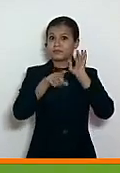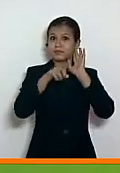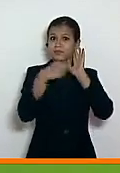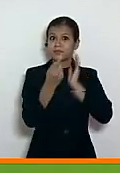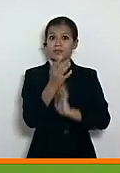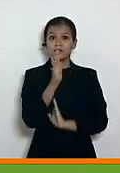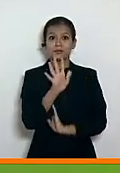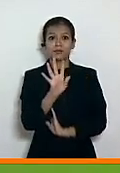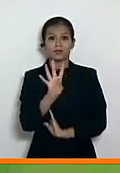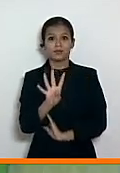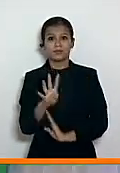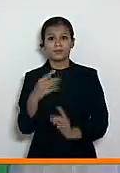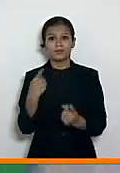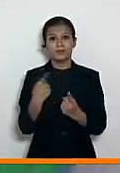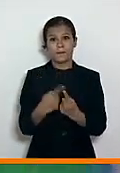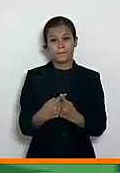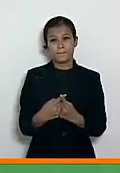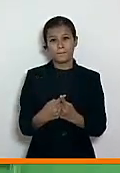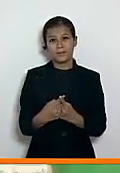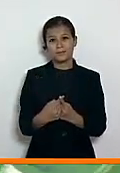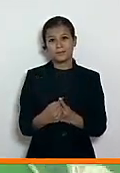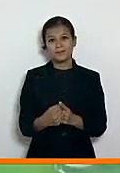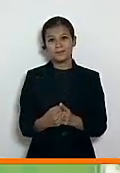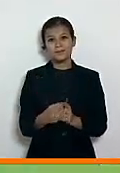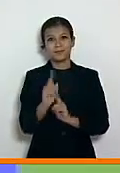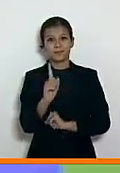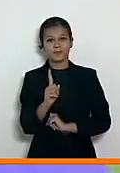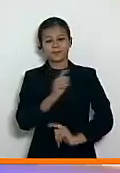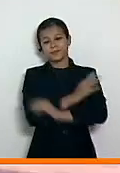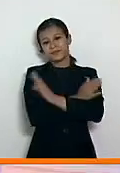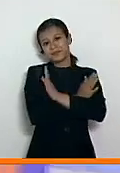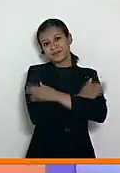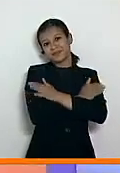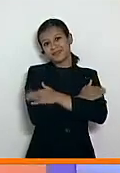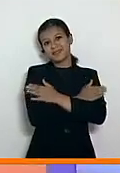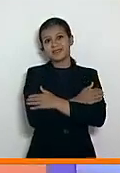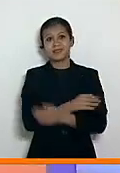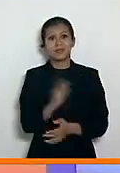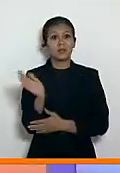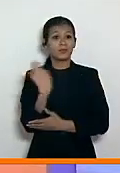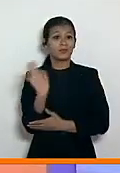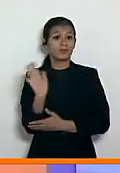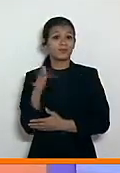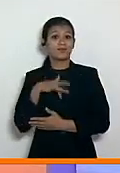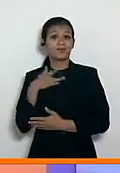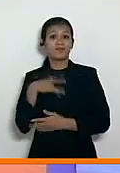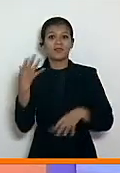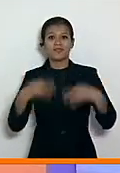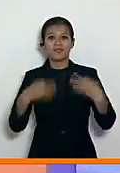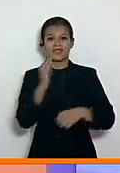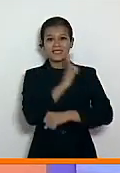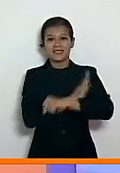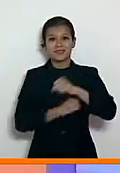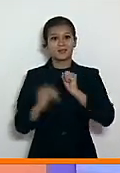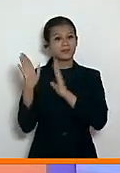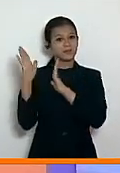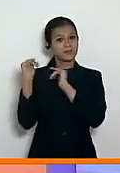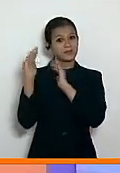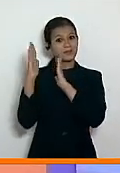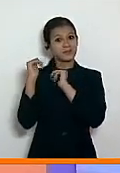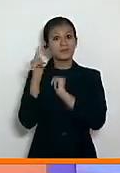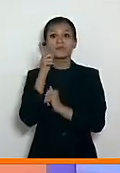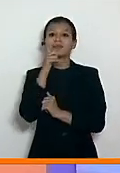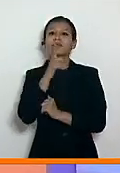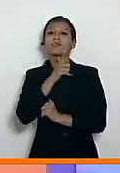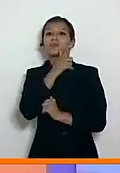más 1, 54 más 1. Felicidades, me despido deseándoles una linda tarde. Lleno de